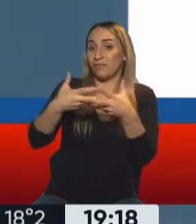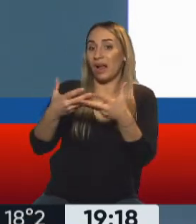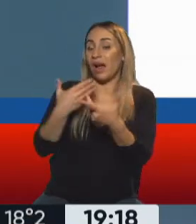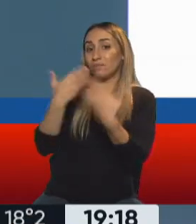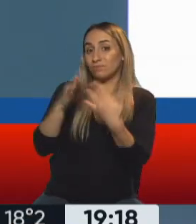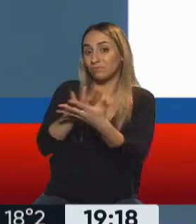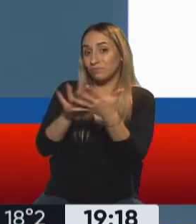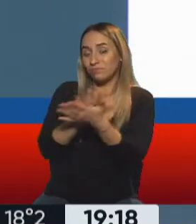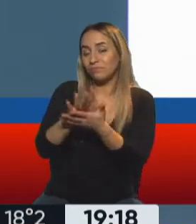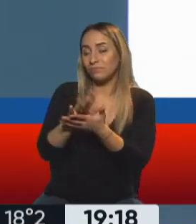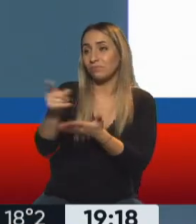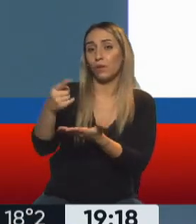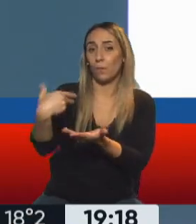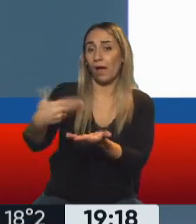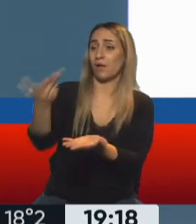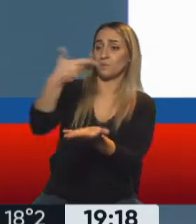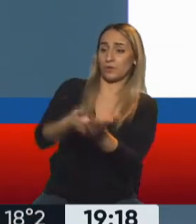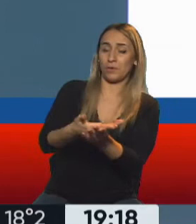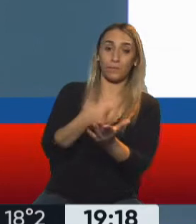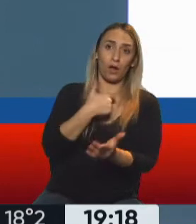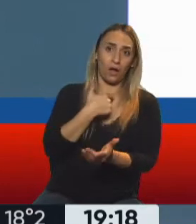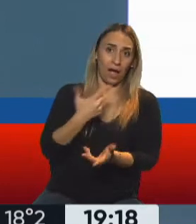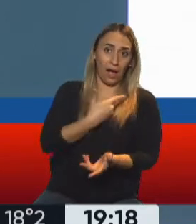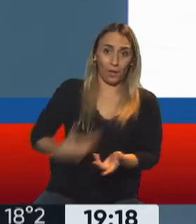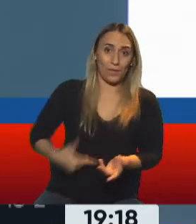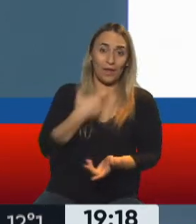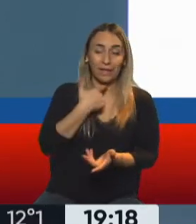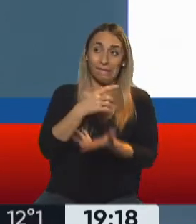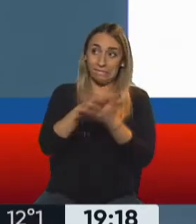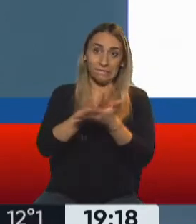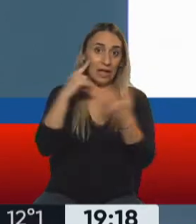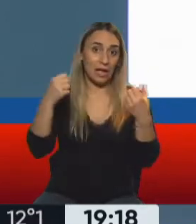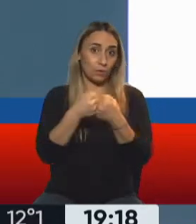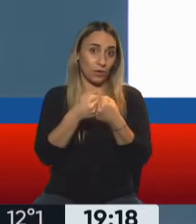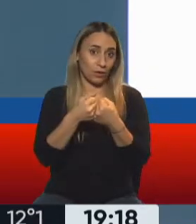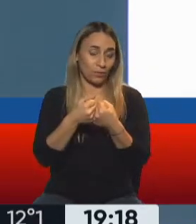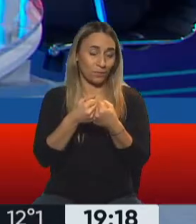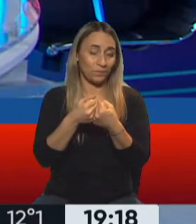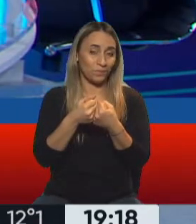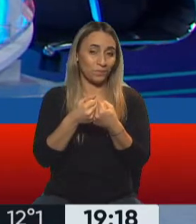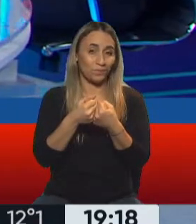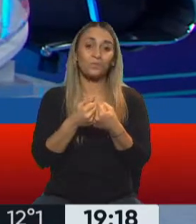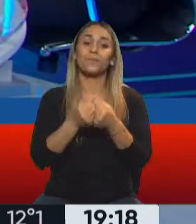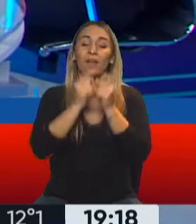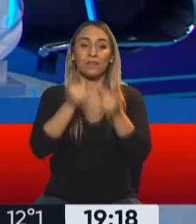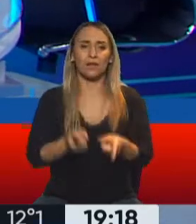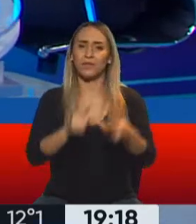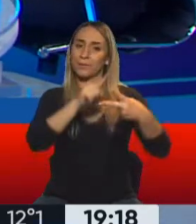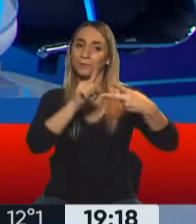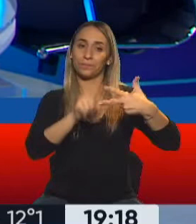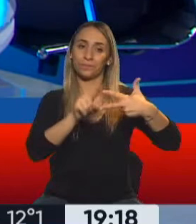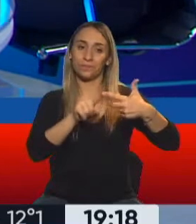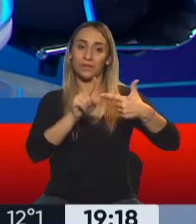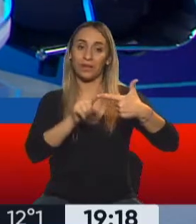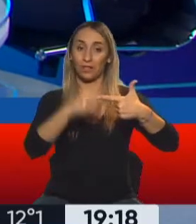renegociar este acuerdo de facilidades extendidas que el gobierno busca alcanzar con el Fondo Monetario. Después dice, inflación sin